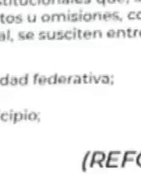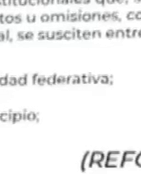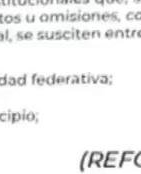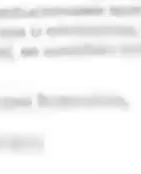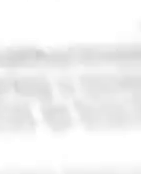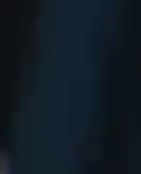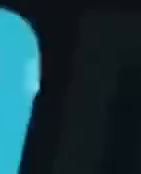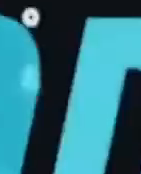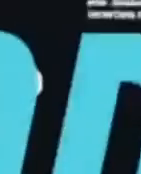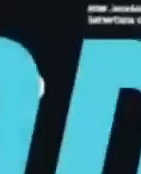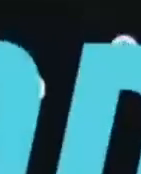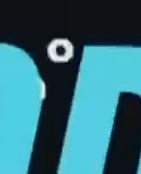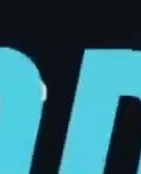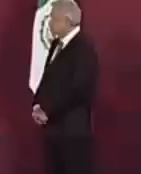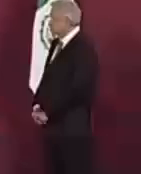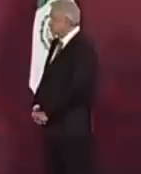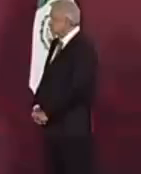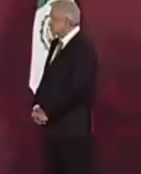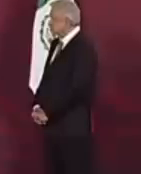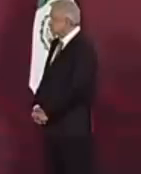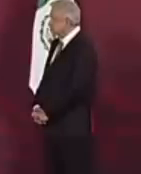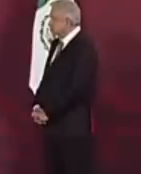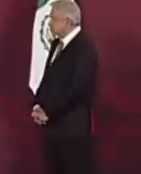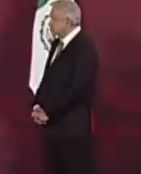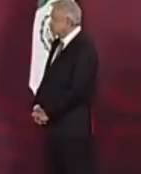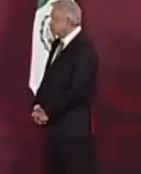en materia electoral. Infodemia.